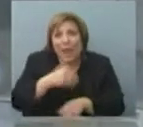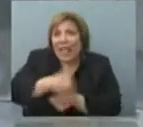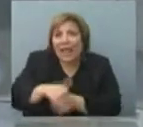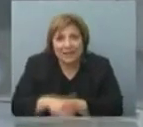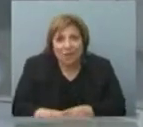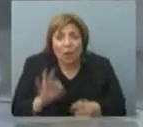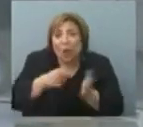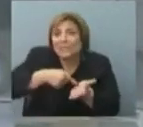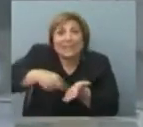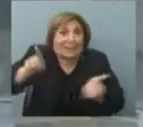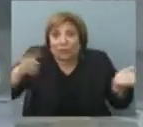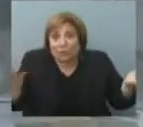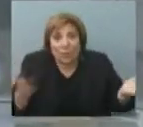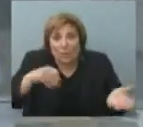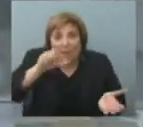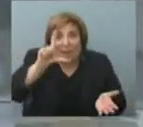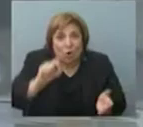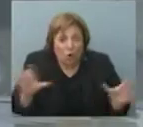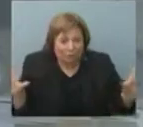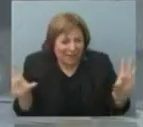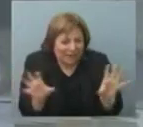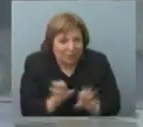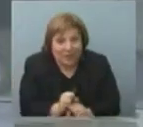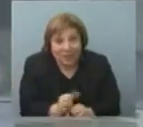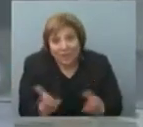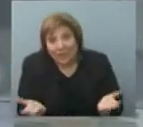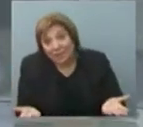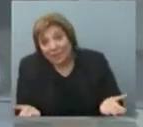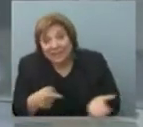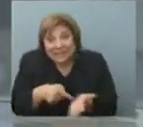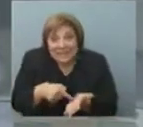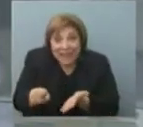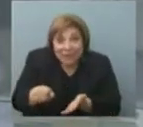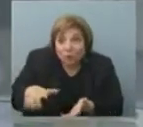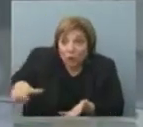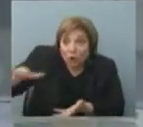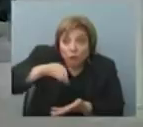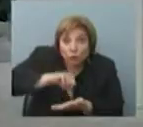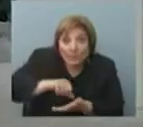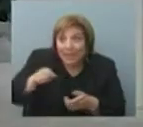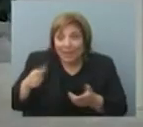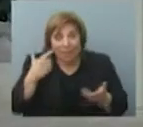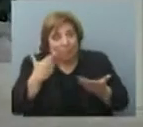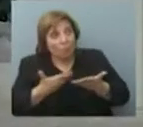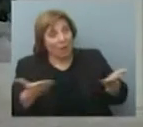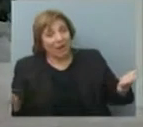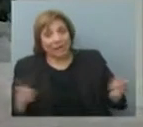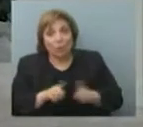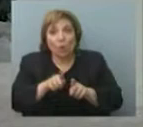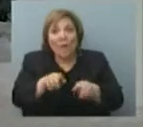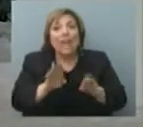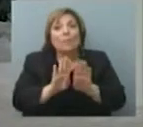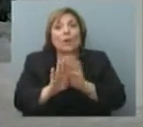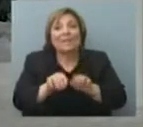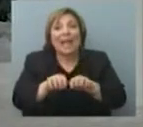o que el centro el centro es una ruina y el centro de una ciudad es la carta de presentación como en tu casa